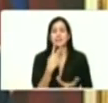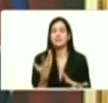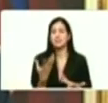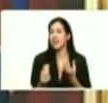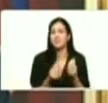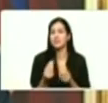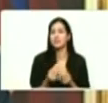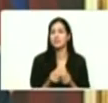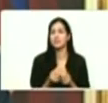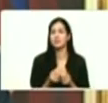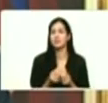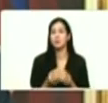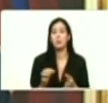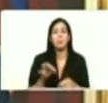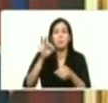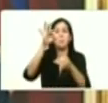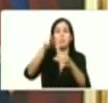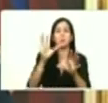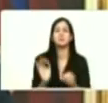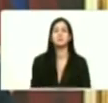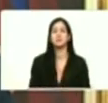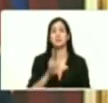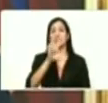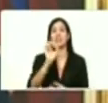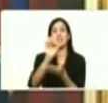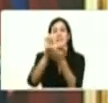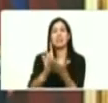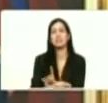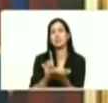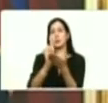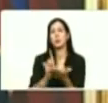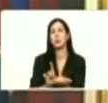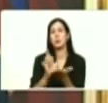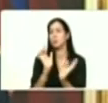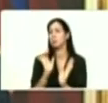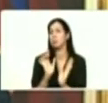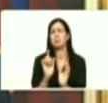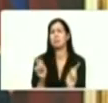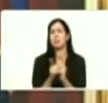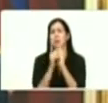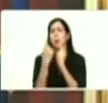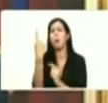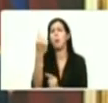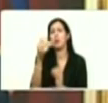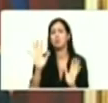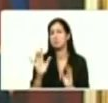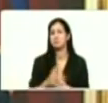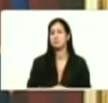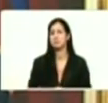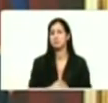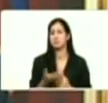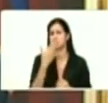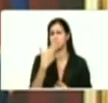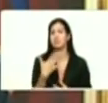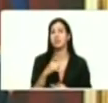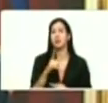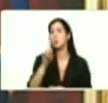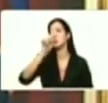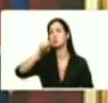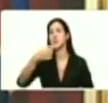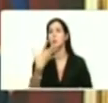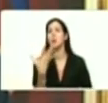uno le echaba lo que podía le echaba treinta litros y pagaba allí treinta litricos es un bolívares me imagino un bolívares uno cincuenta